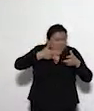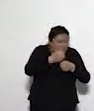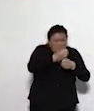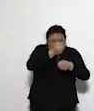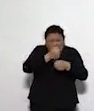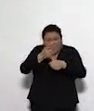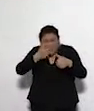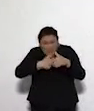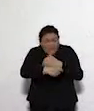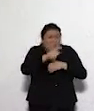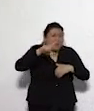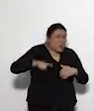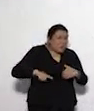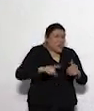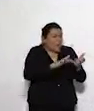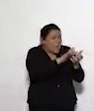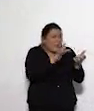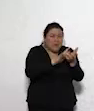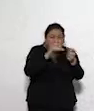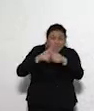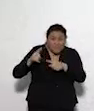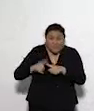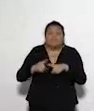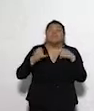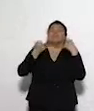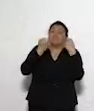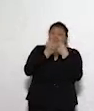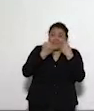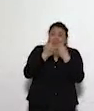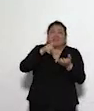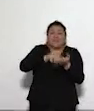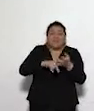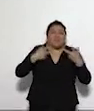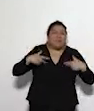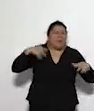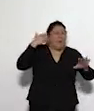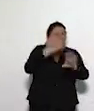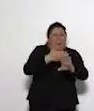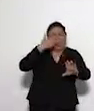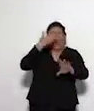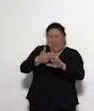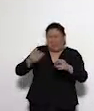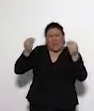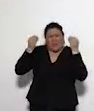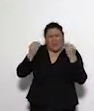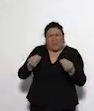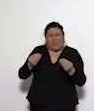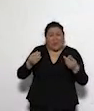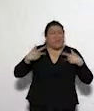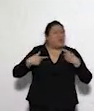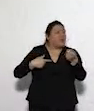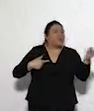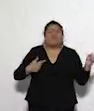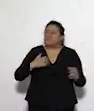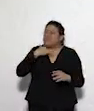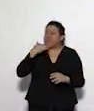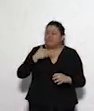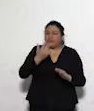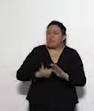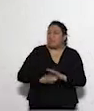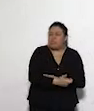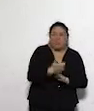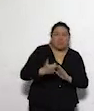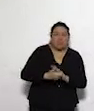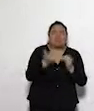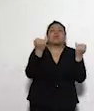instituciones del Estado, así como una incidencia incontenible de víctimas. La corrupción e impunidad no escapan a